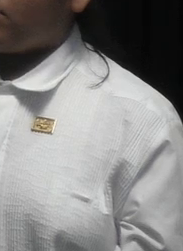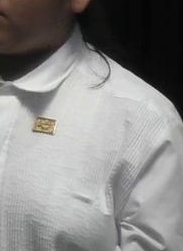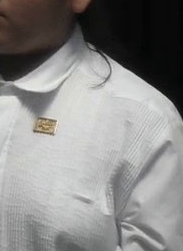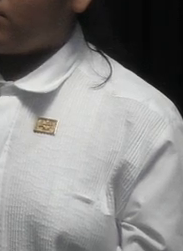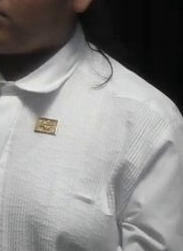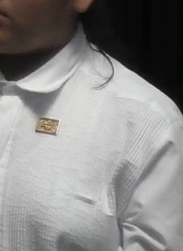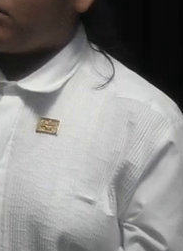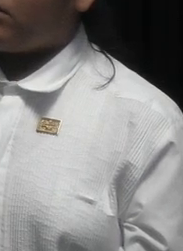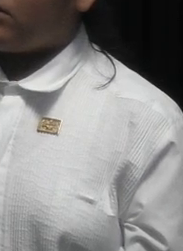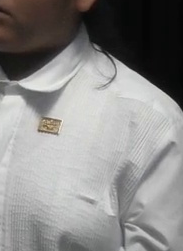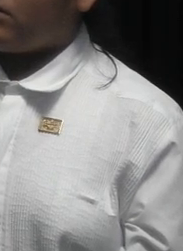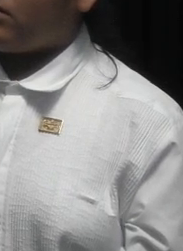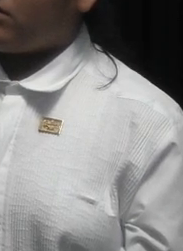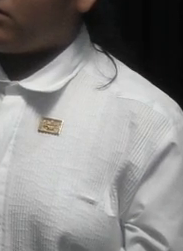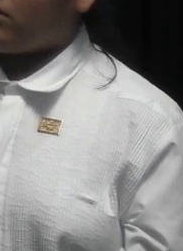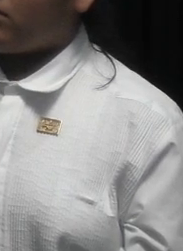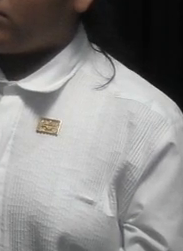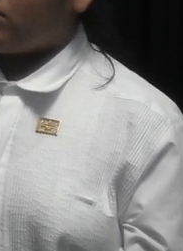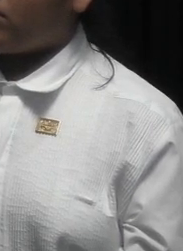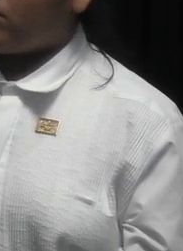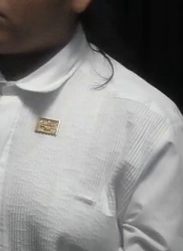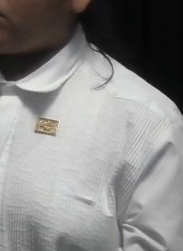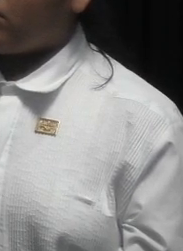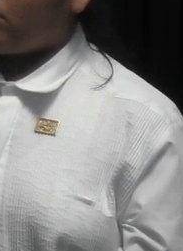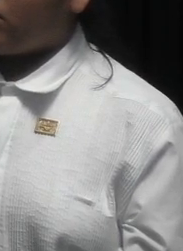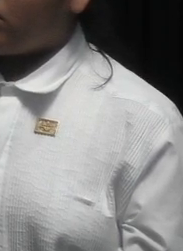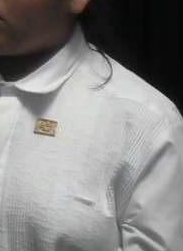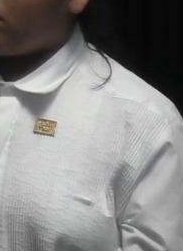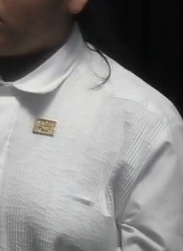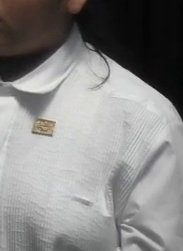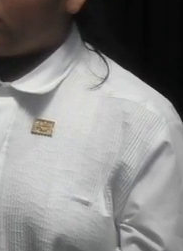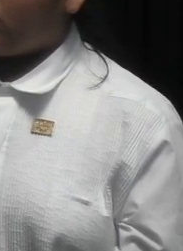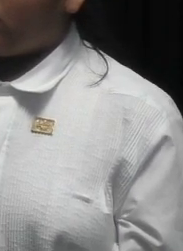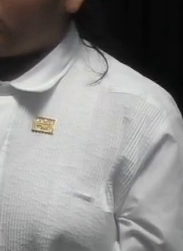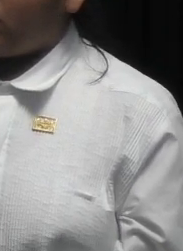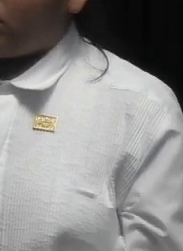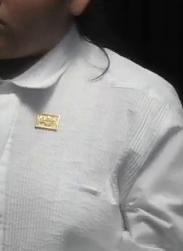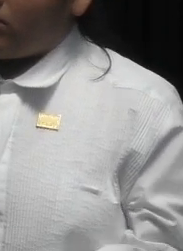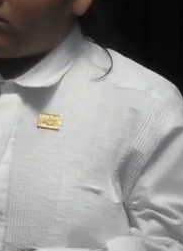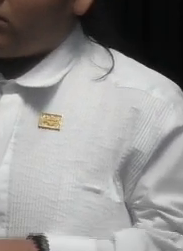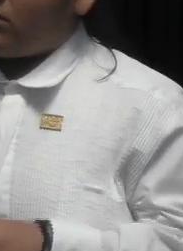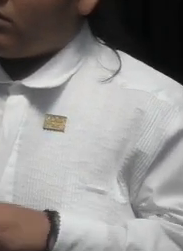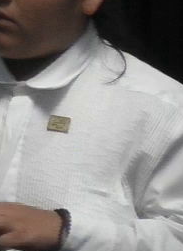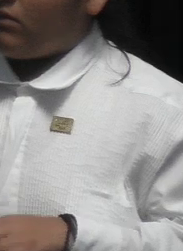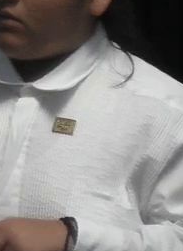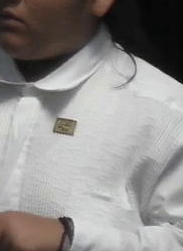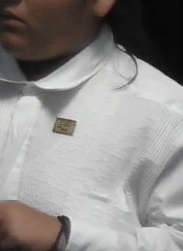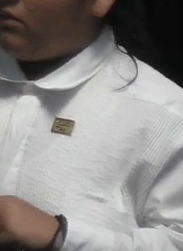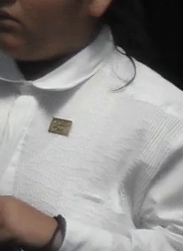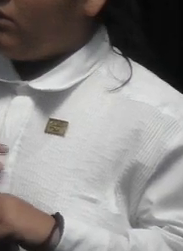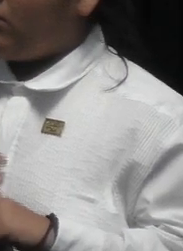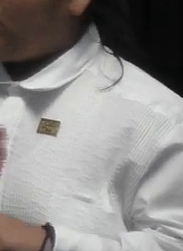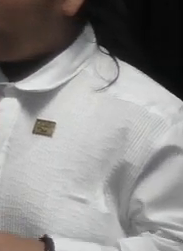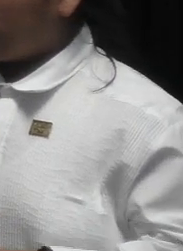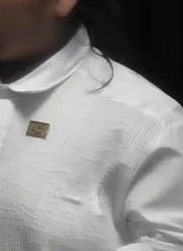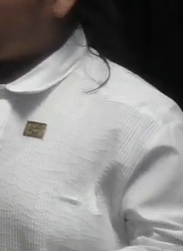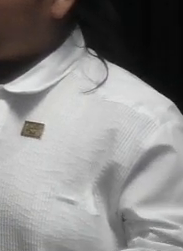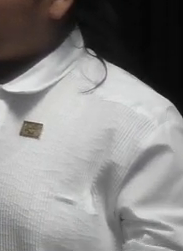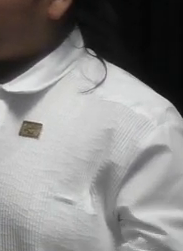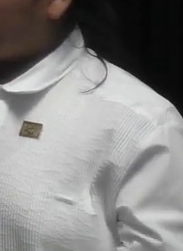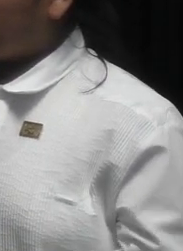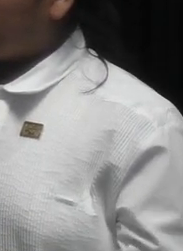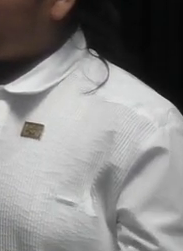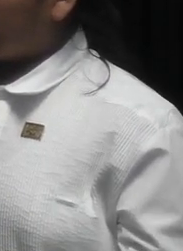personas presentes, así como de aquellos que nos sintonizan a través de las plataformas digitales. Mi nombre es Carla Nolasco Castro y soy